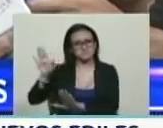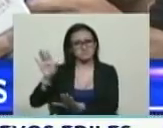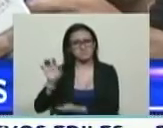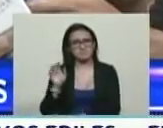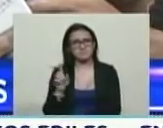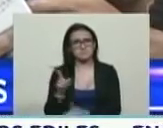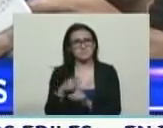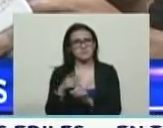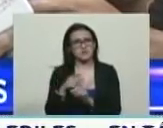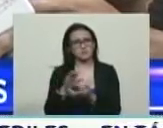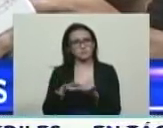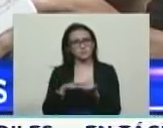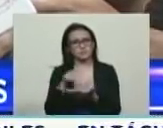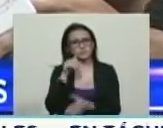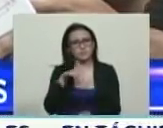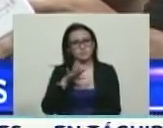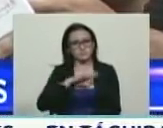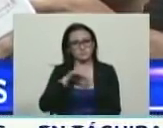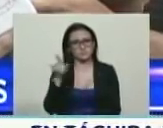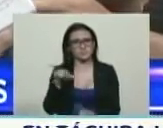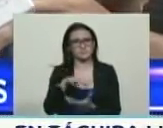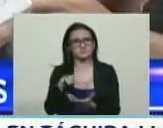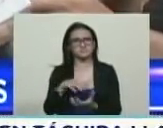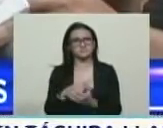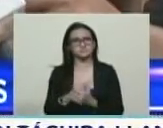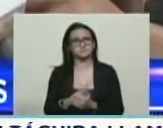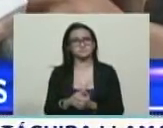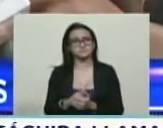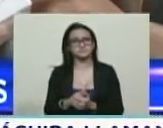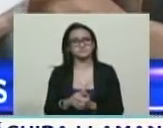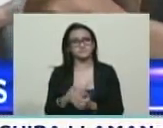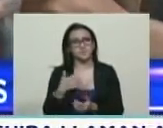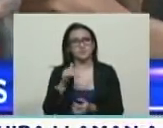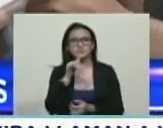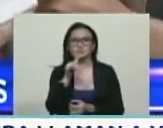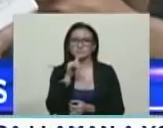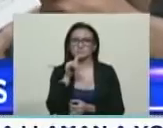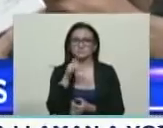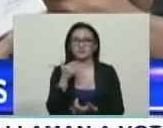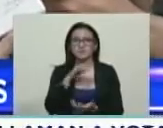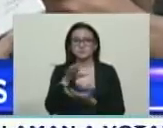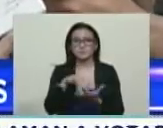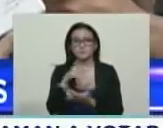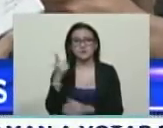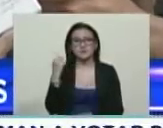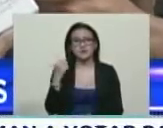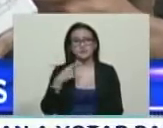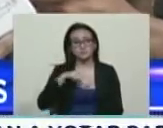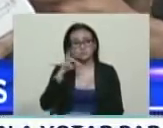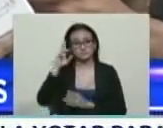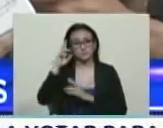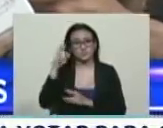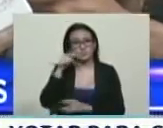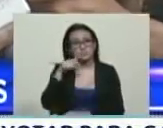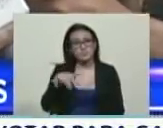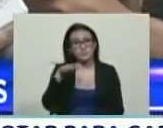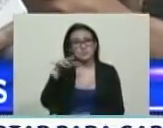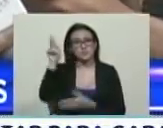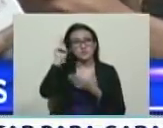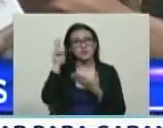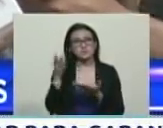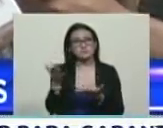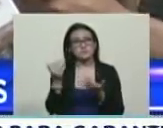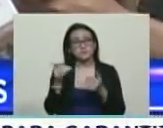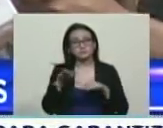respecto a los pueblos indígenas, yo tengo el reporte de una novedad que ocurrió ayer. Y los pueblos indígenas, nosotros somos respetuosos. Ellos solicitaron que